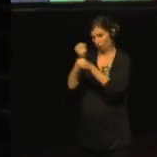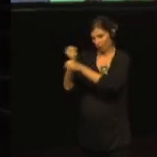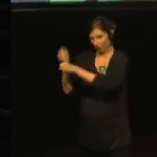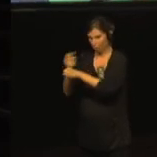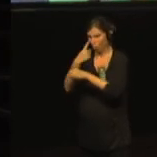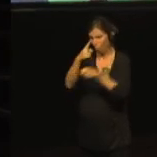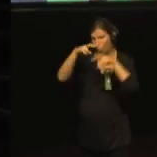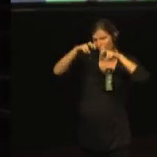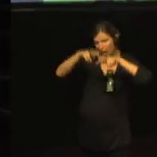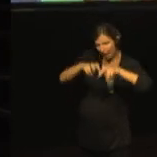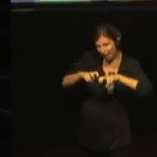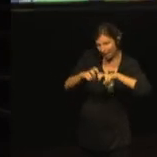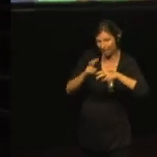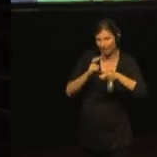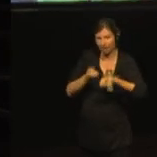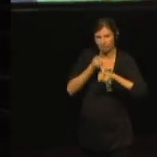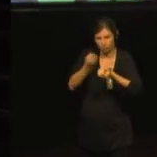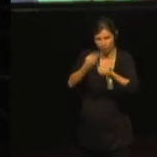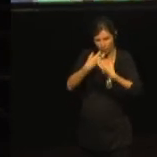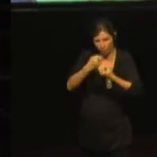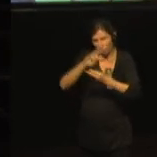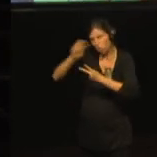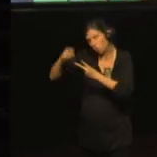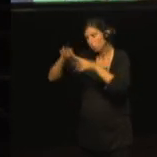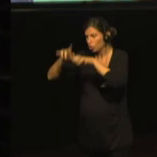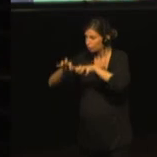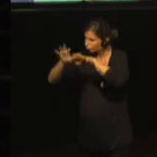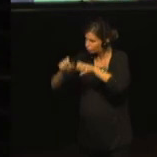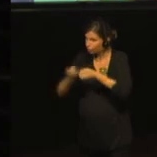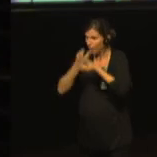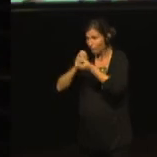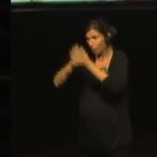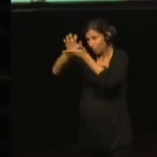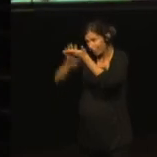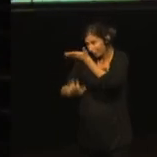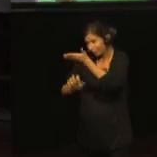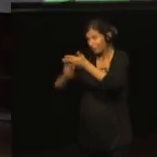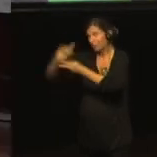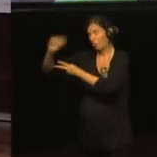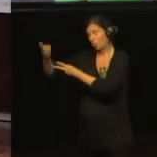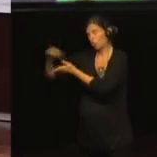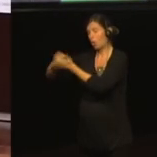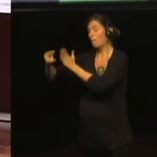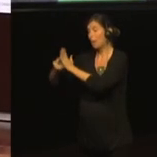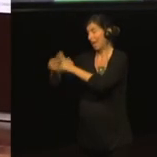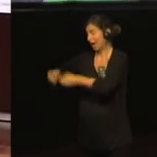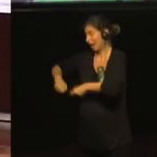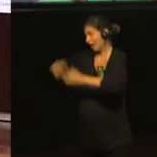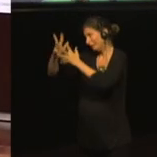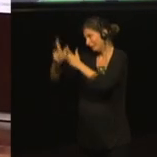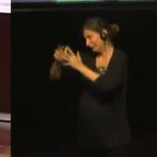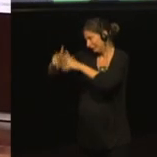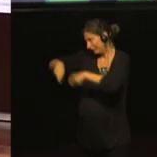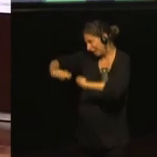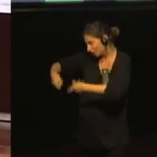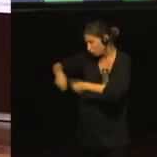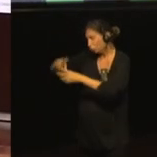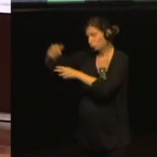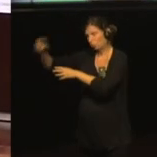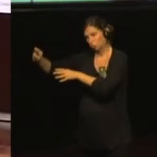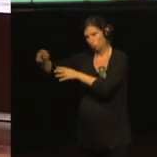para poder escribir el informe final, otro para tener un plan financiero, otro para poder crear un grupo de presión